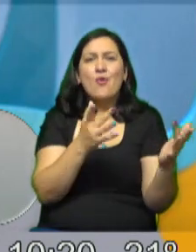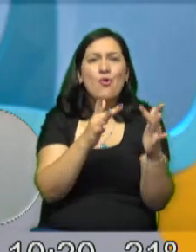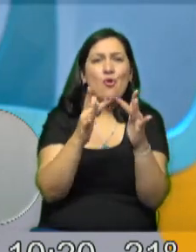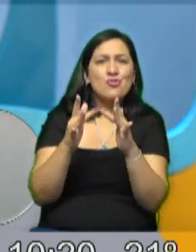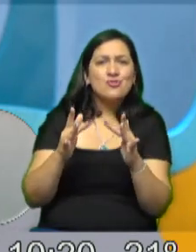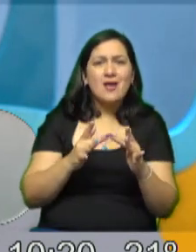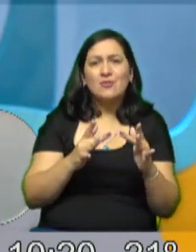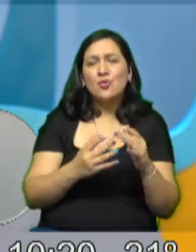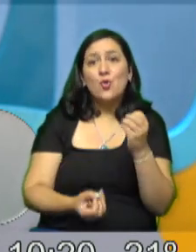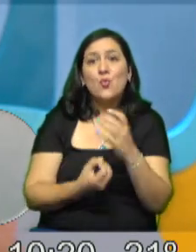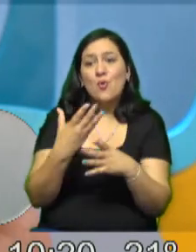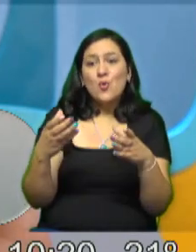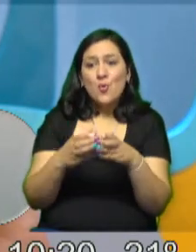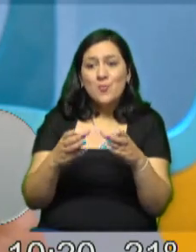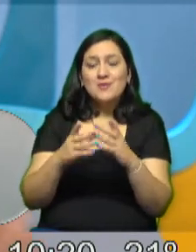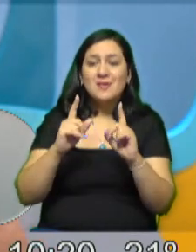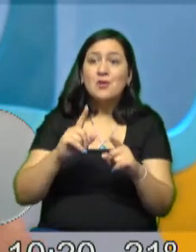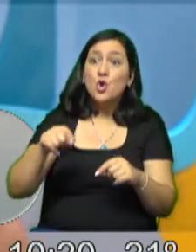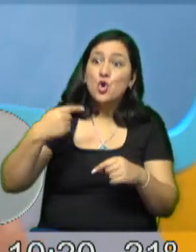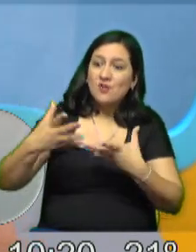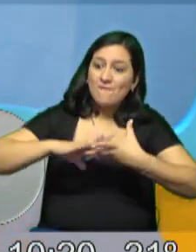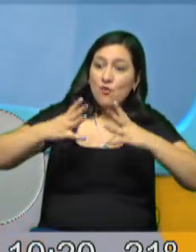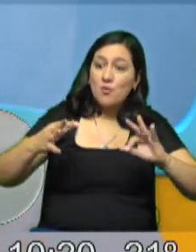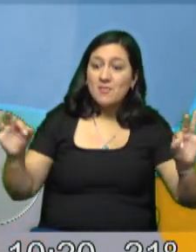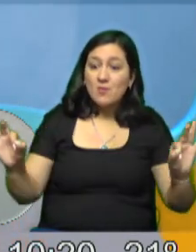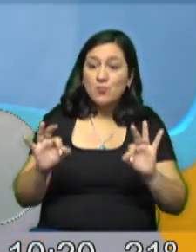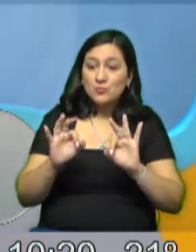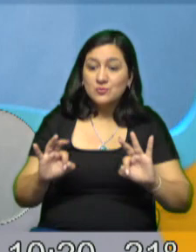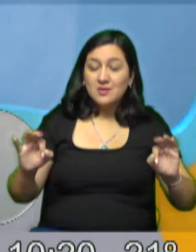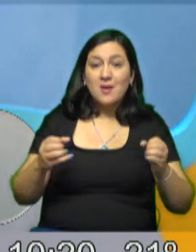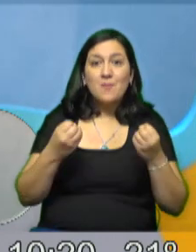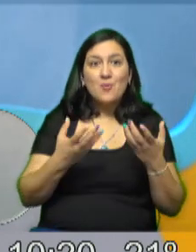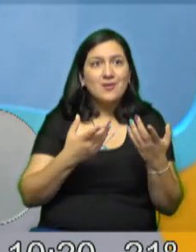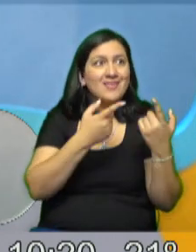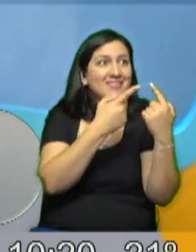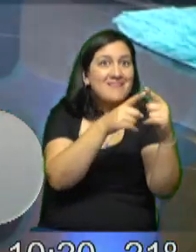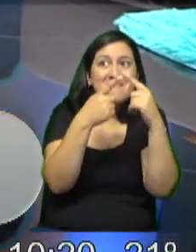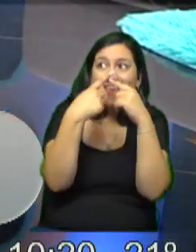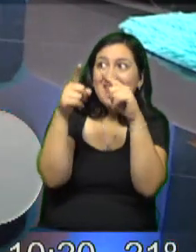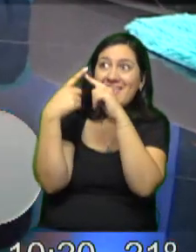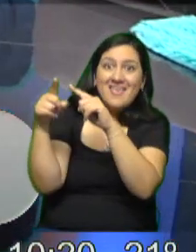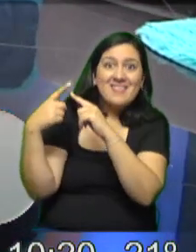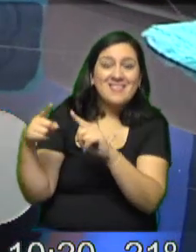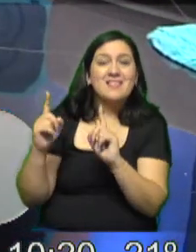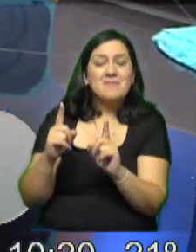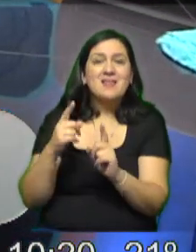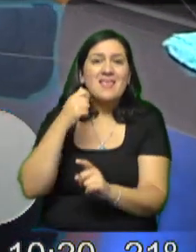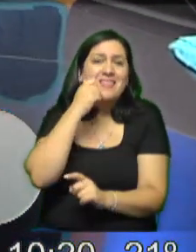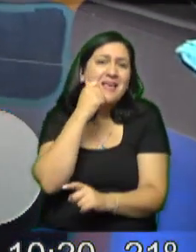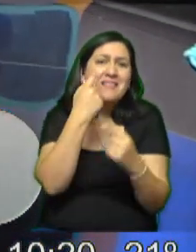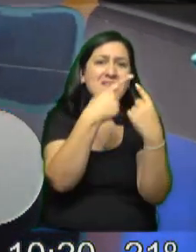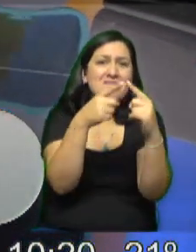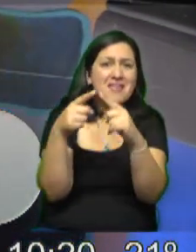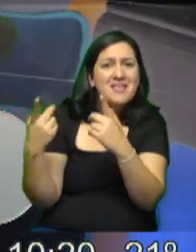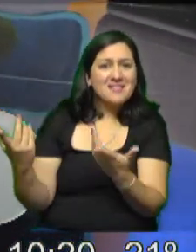nuevas vertientes. Y aparte con géneros, es como una muestra de tu versatilidad, ¿no? Porque te invitan de géneros totalmente distintos, de generaciones súper distintas también. Sí,